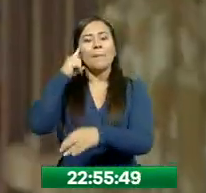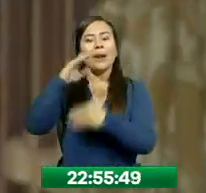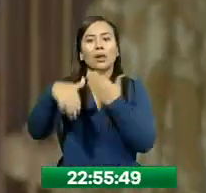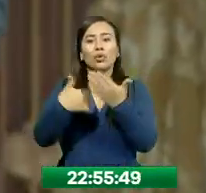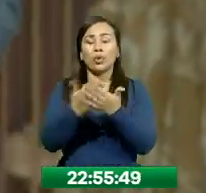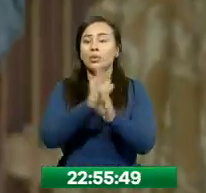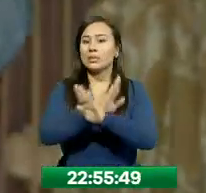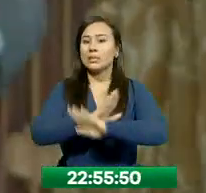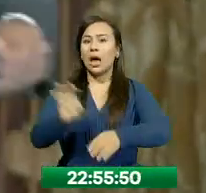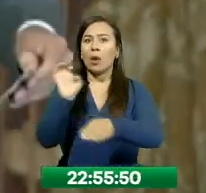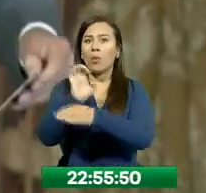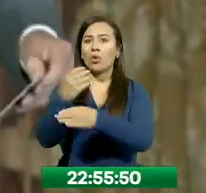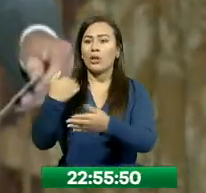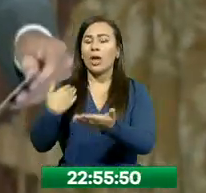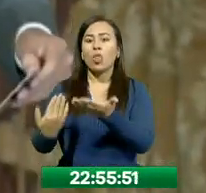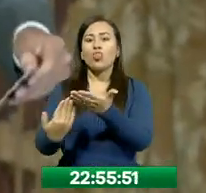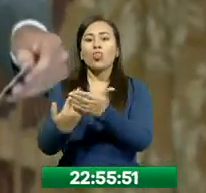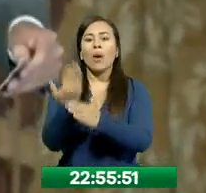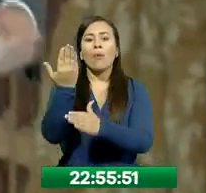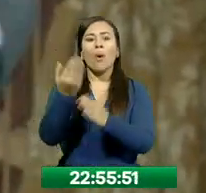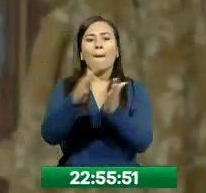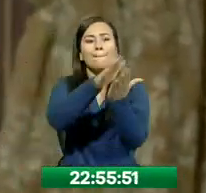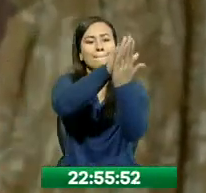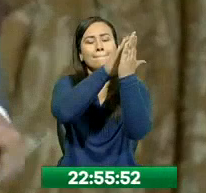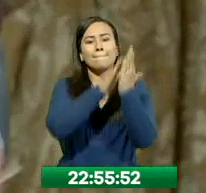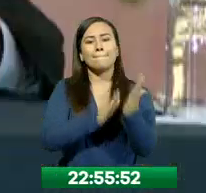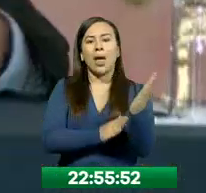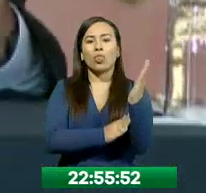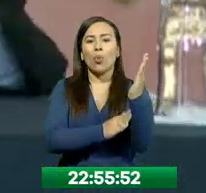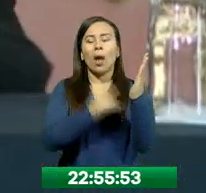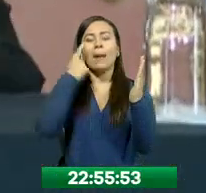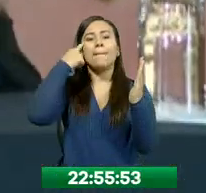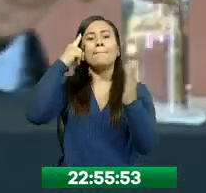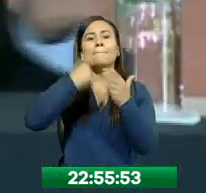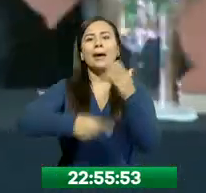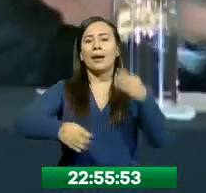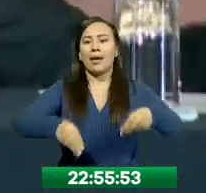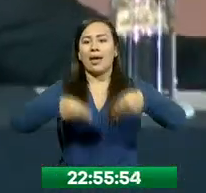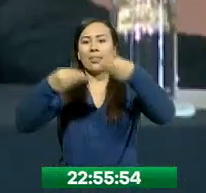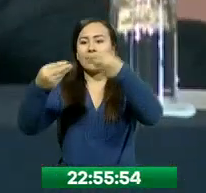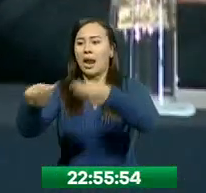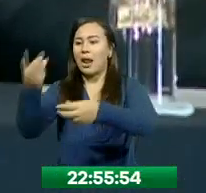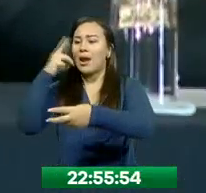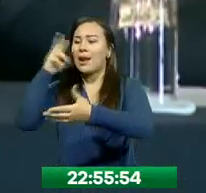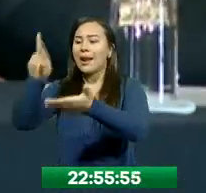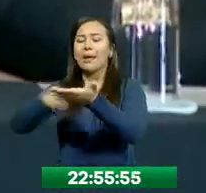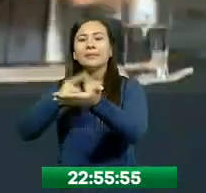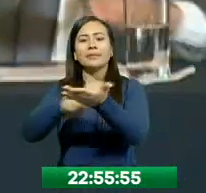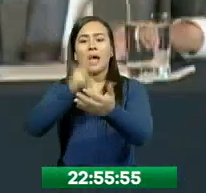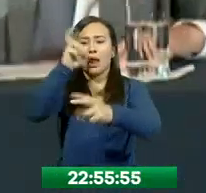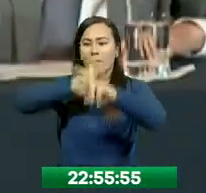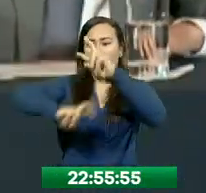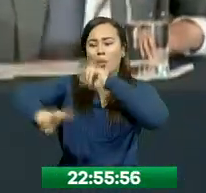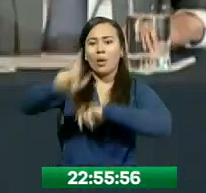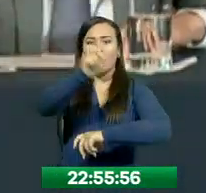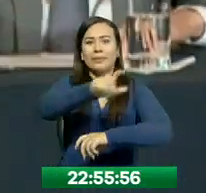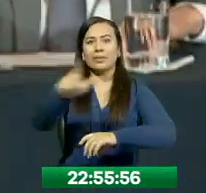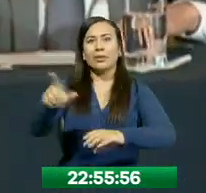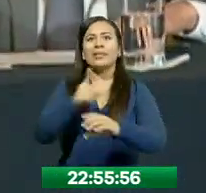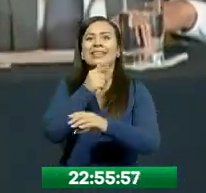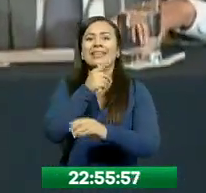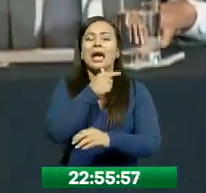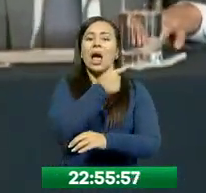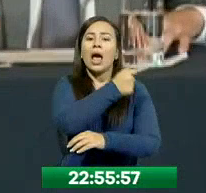ya cuenta con un nuevo manual de calificación de discapacidad que fue entregado este lunes por el titular del CONADIS, Javier Torres,